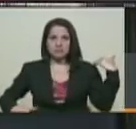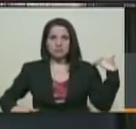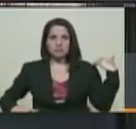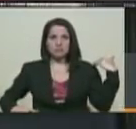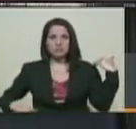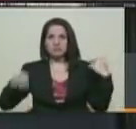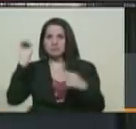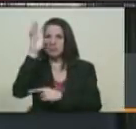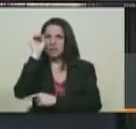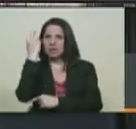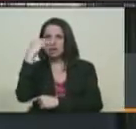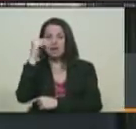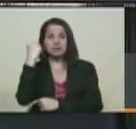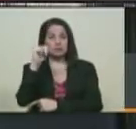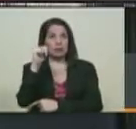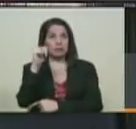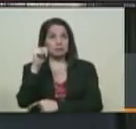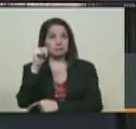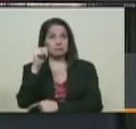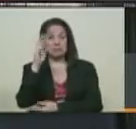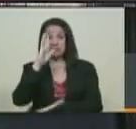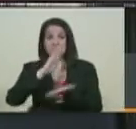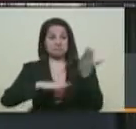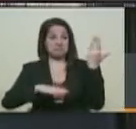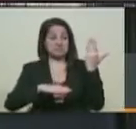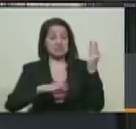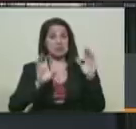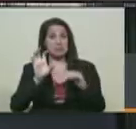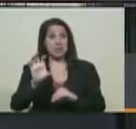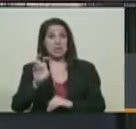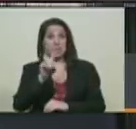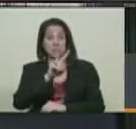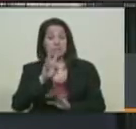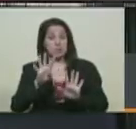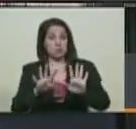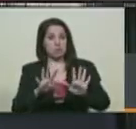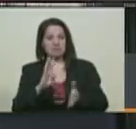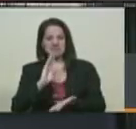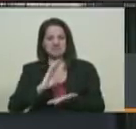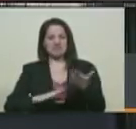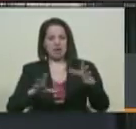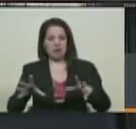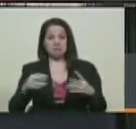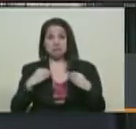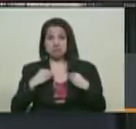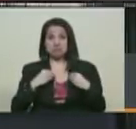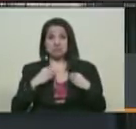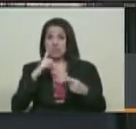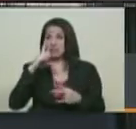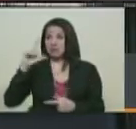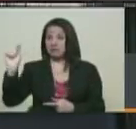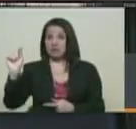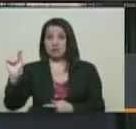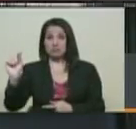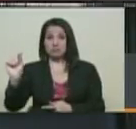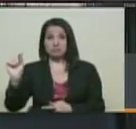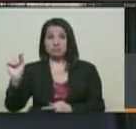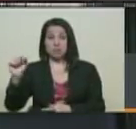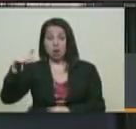¿verdad? Se fue del país el 29 de noviembre. Y me dijeron que